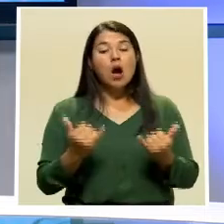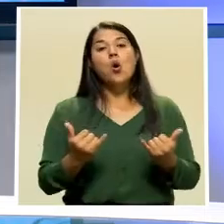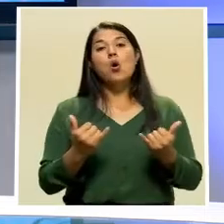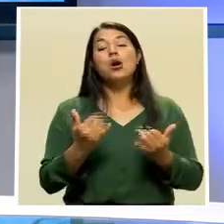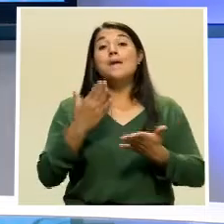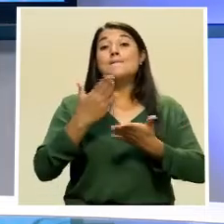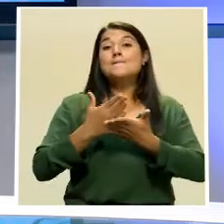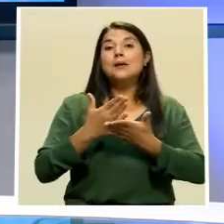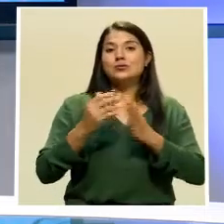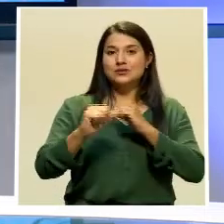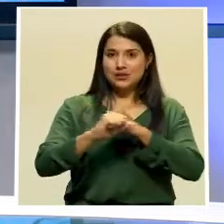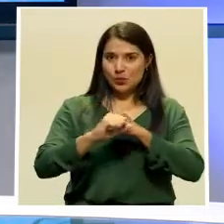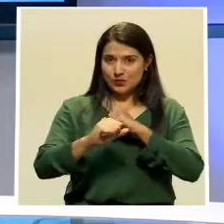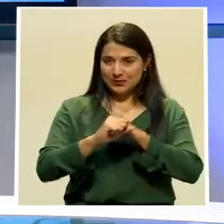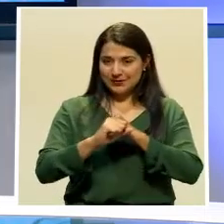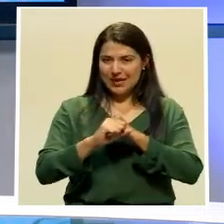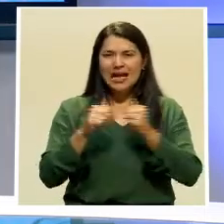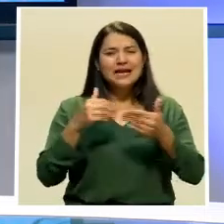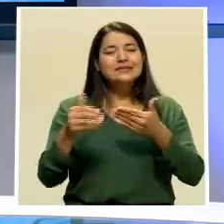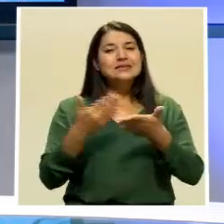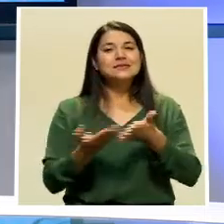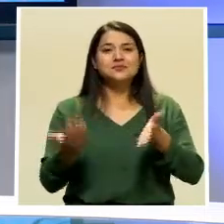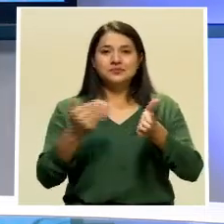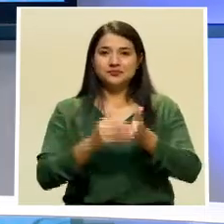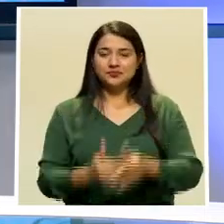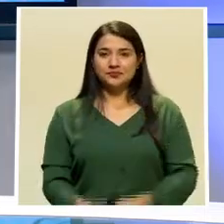a una pausa comercial y ya regresamos.